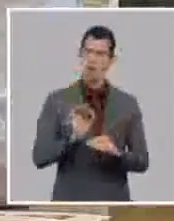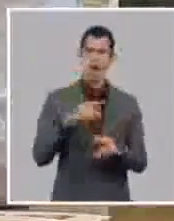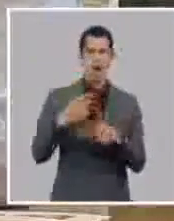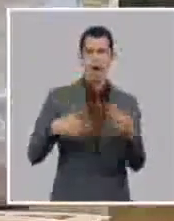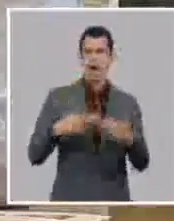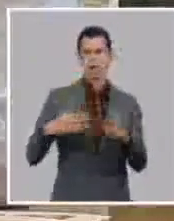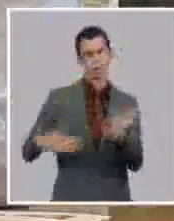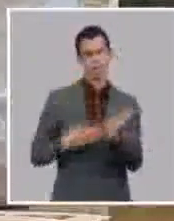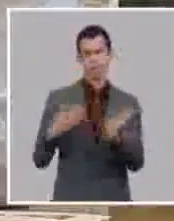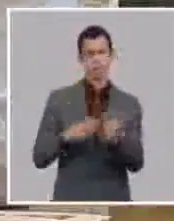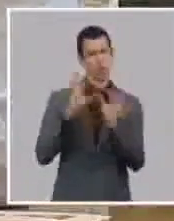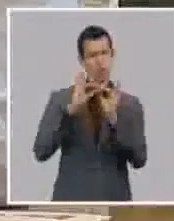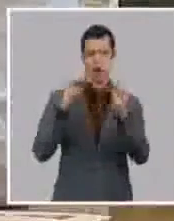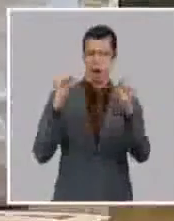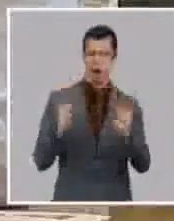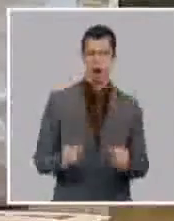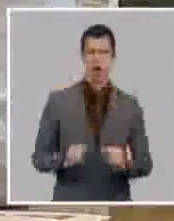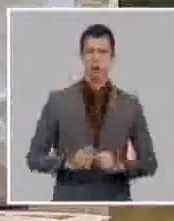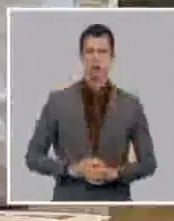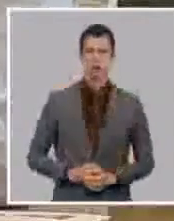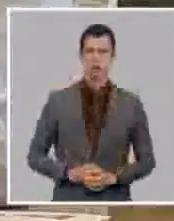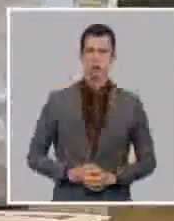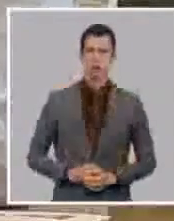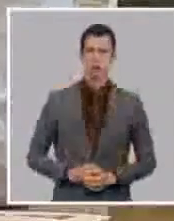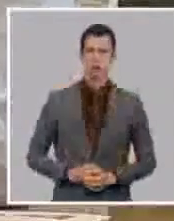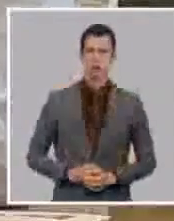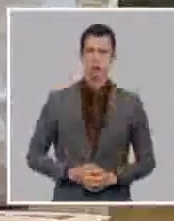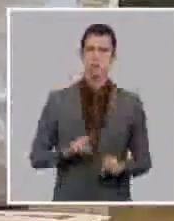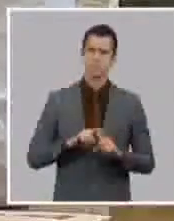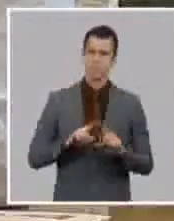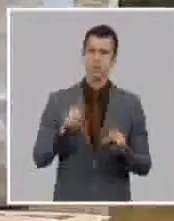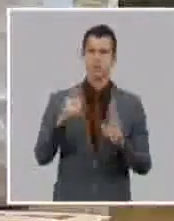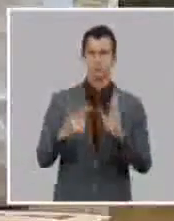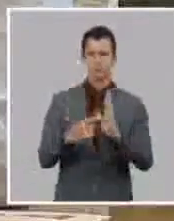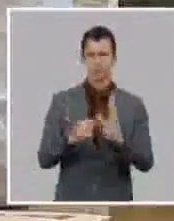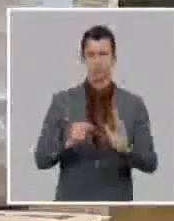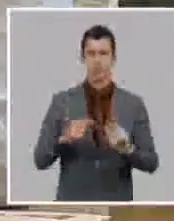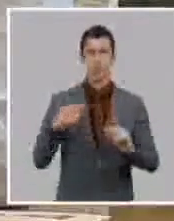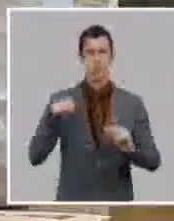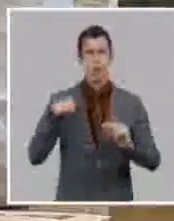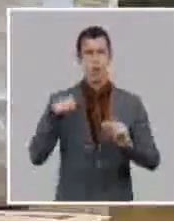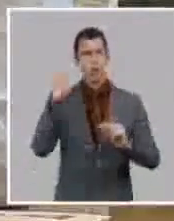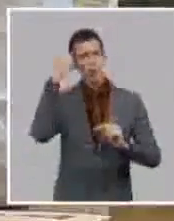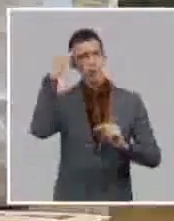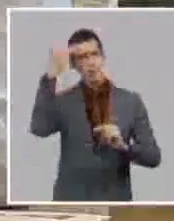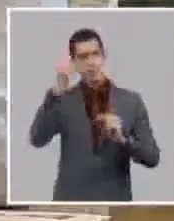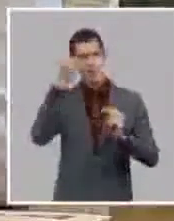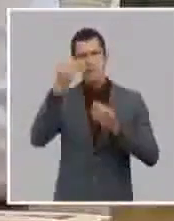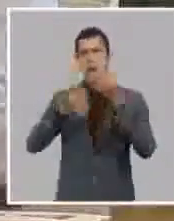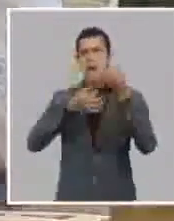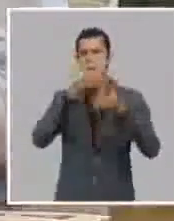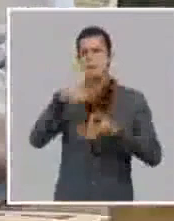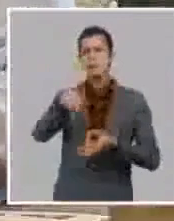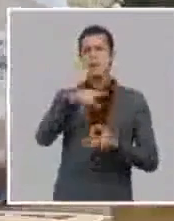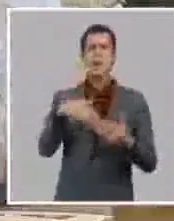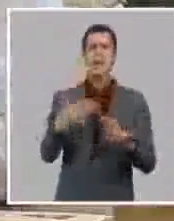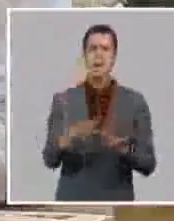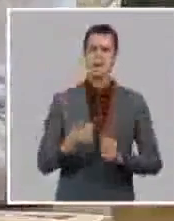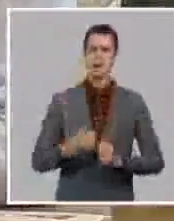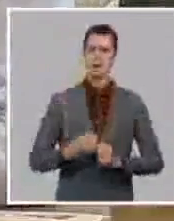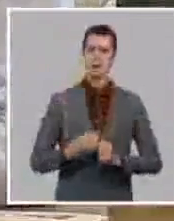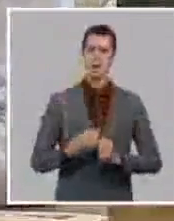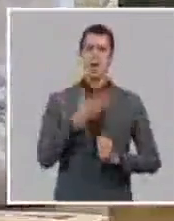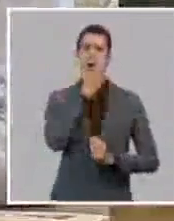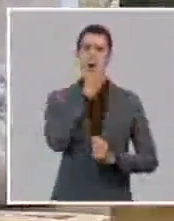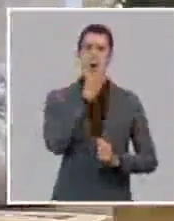con la manera en que han actuado jóvenes cubanos en medio de esta situación. Nosotros nos hemos reunido a lo largo de todo el país con jóvenes universitarios